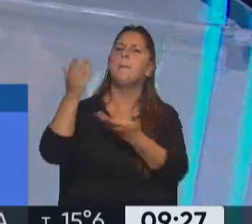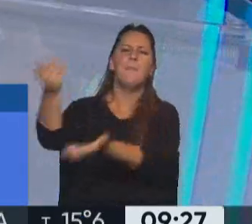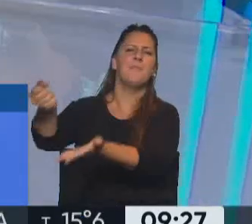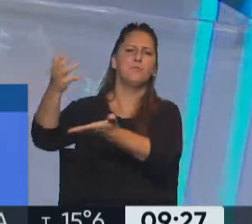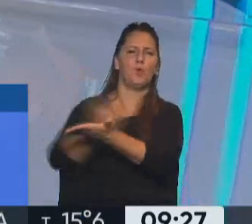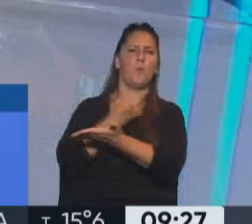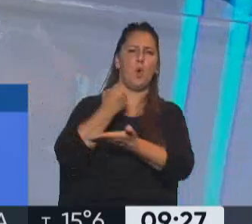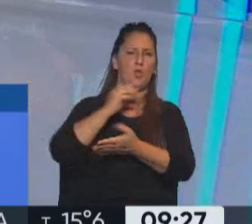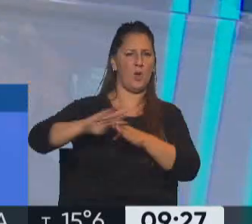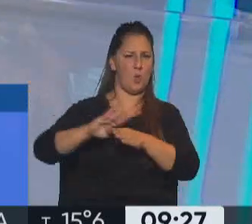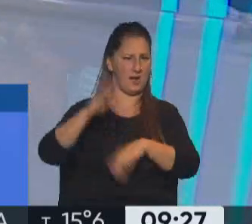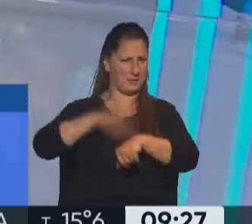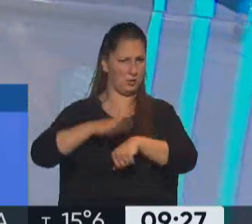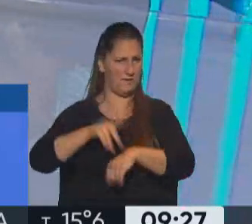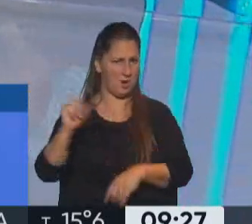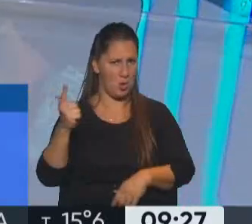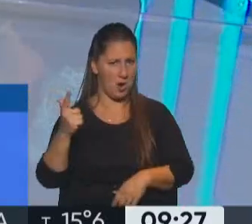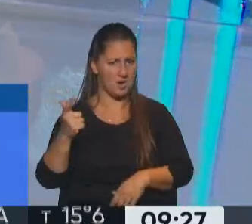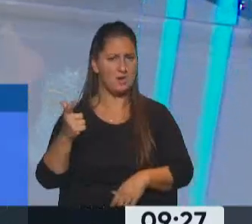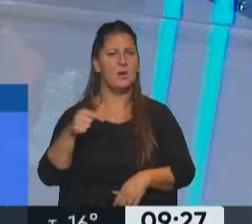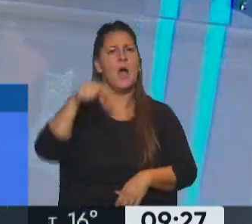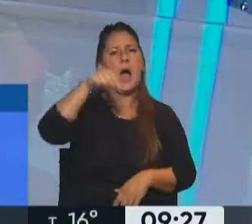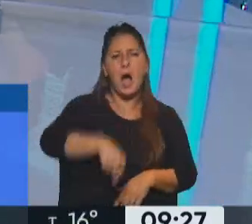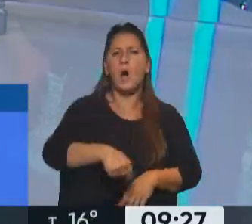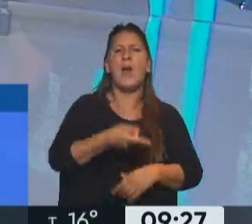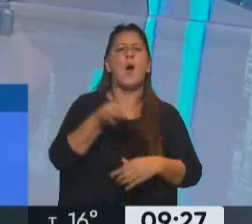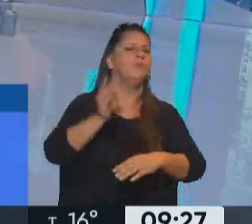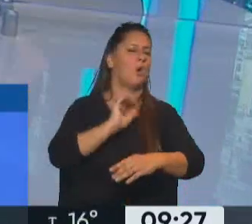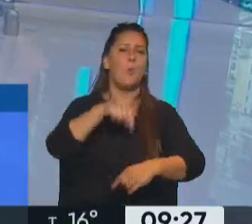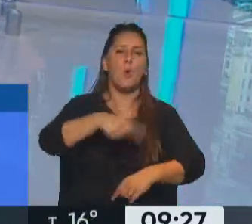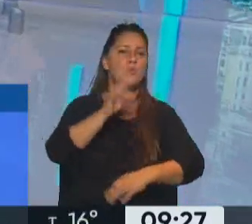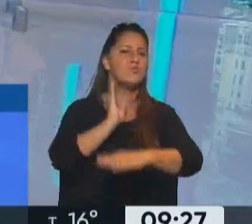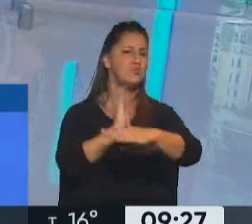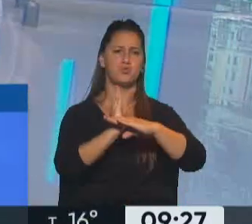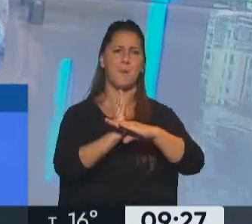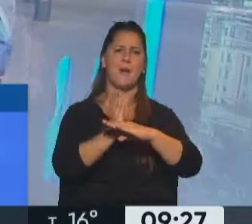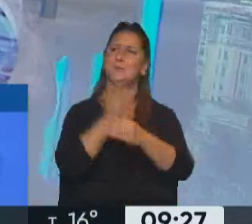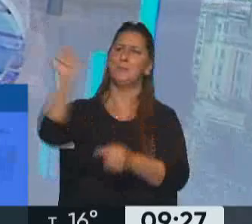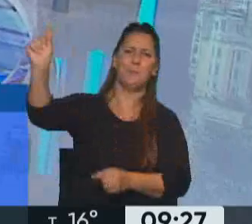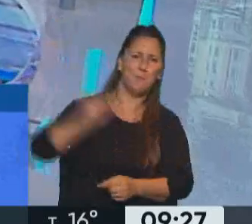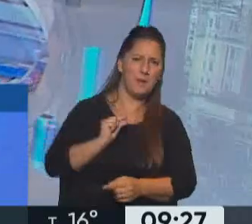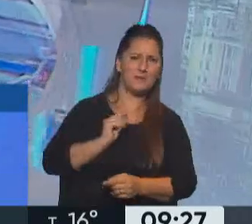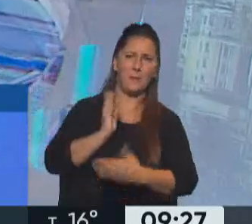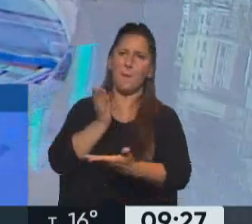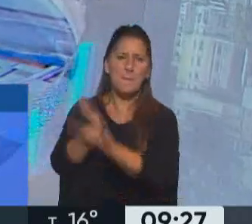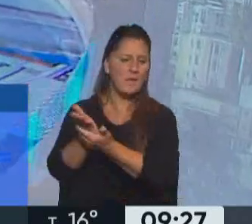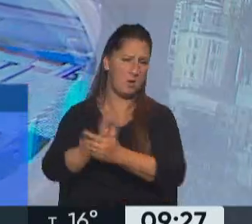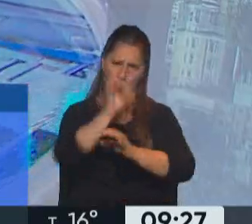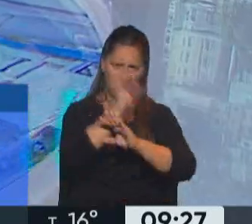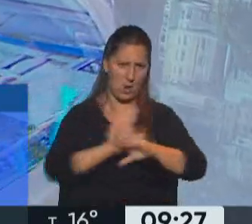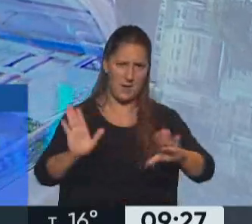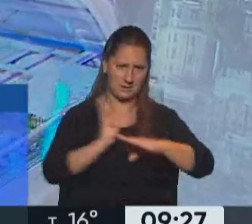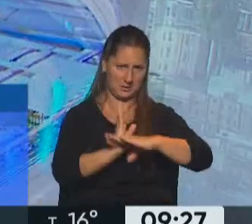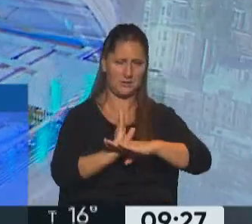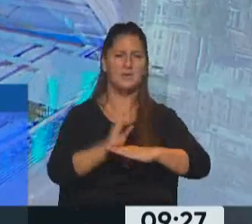país, volviendo a la idea de la democracia, discutir un nuevo nunca más económico, porque eso también es algo clave, y discutir también las